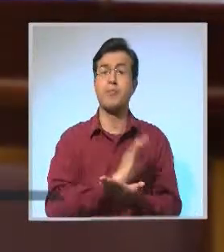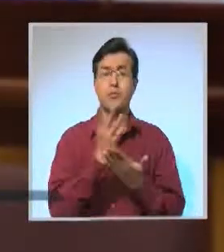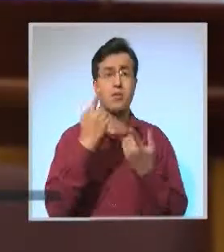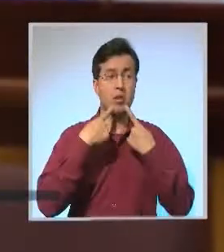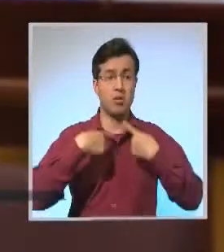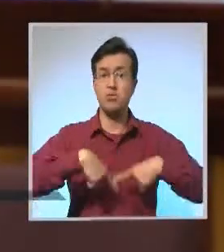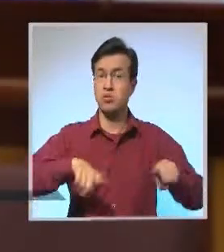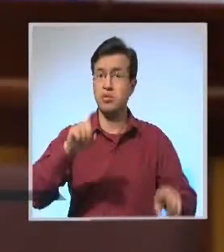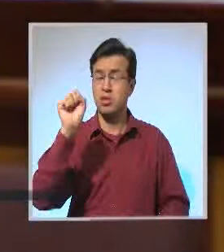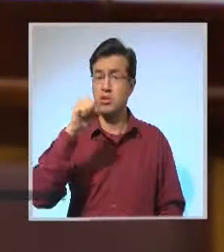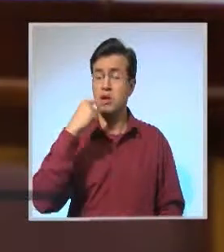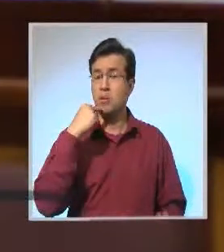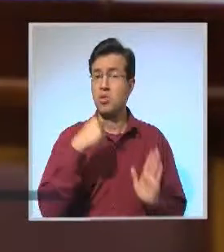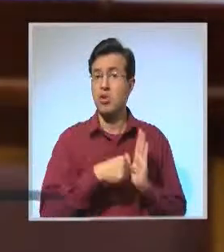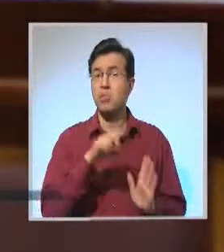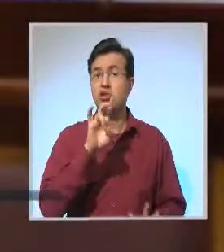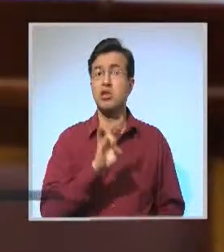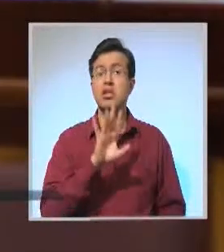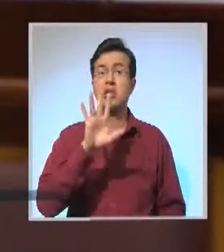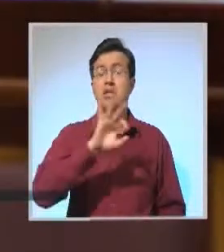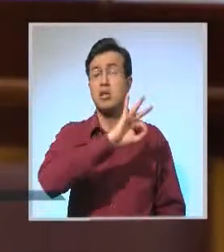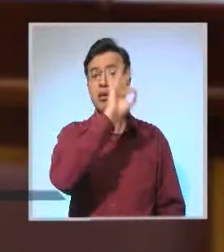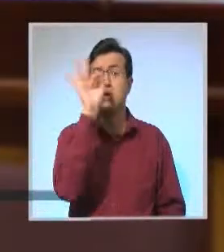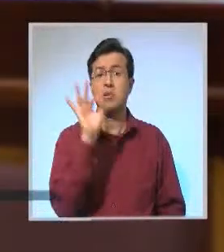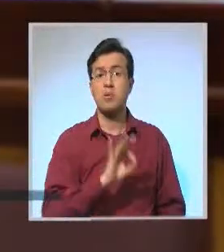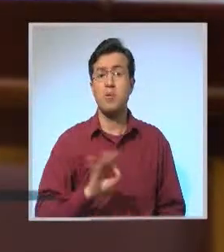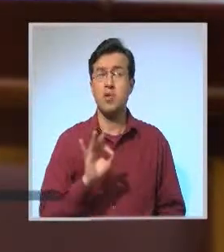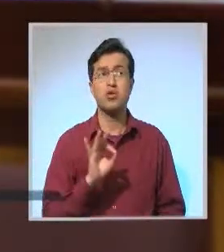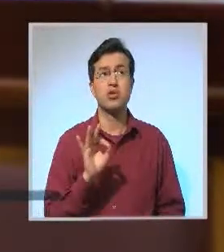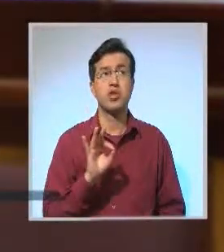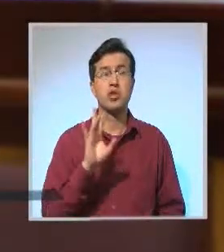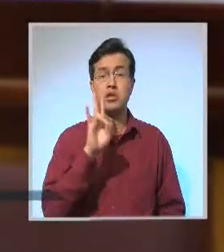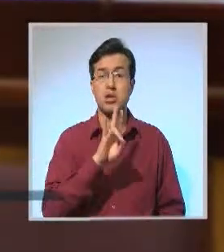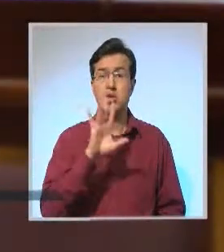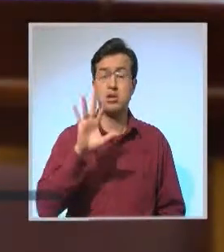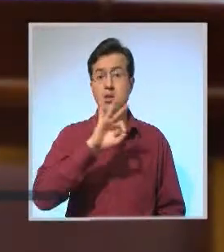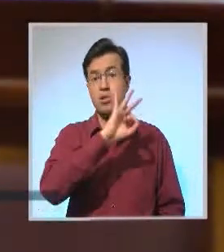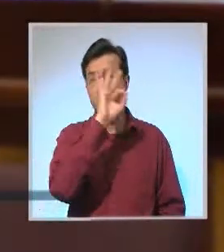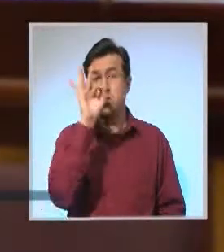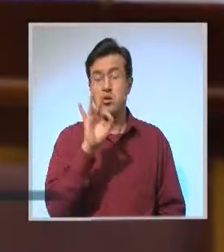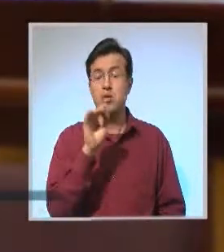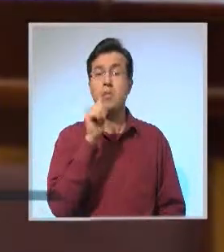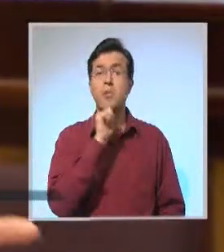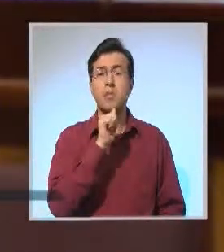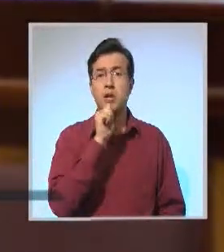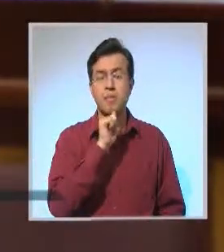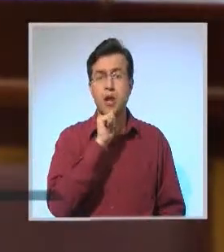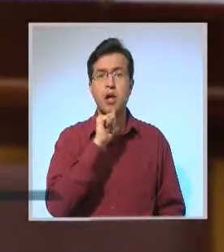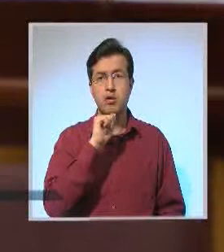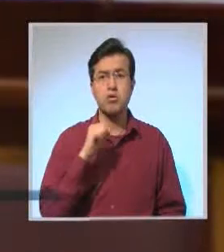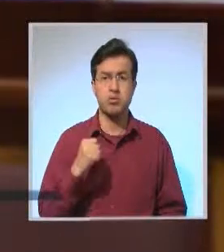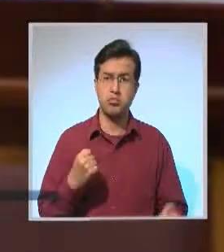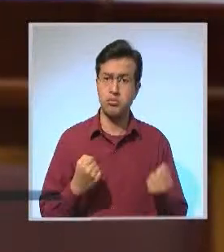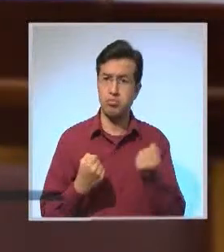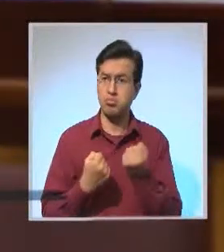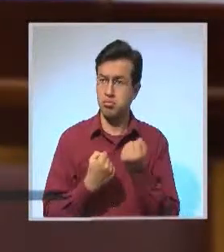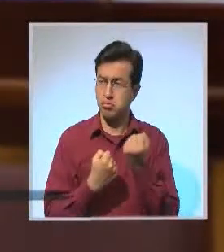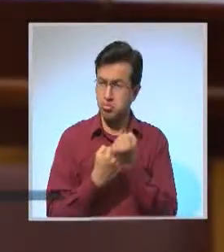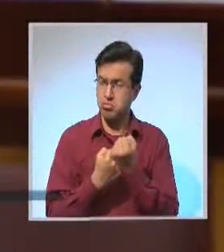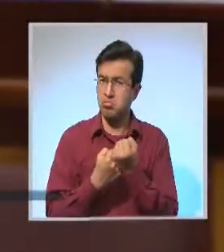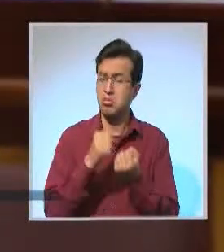mención por ejemplo al 75 por ciento para celebrar si para reactivar el sector privado para ratificar lo que